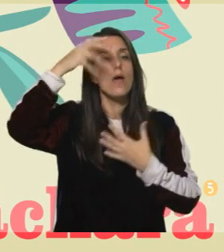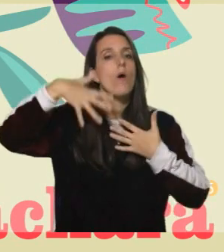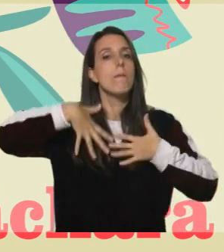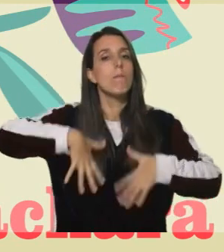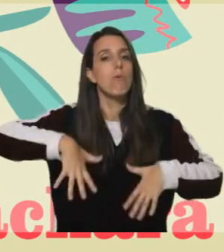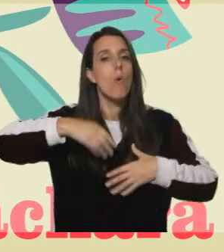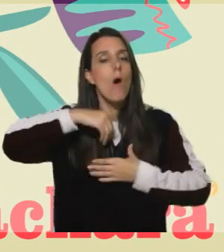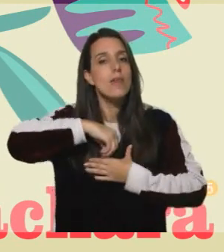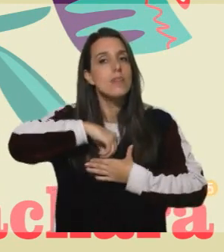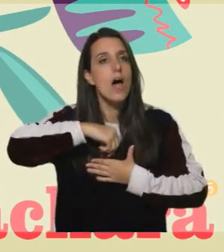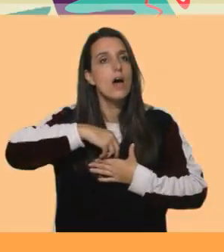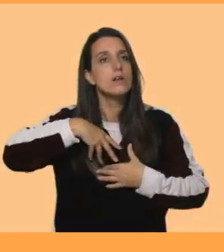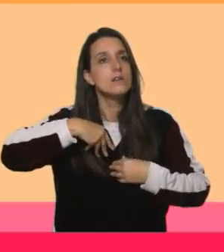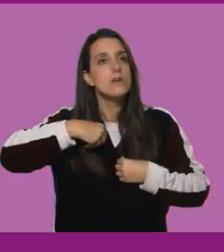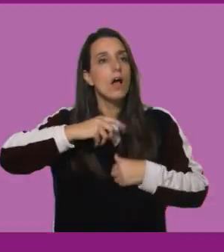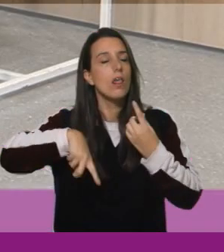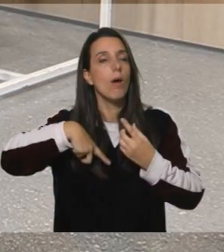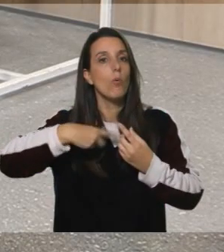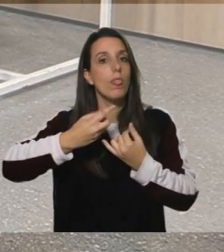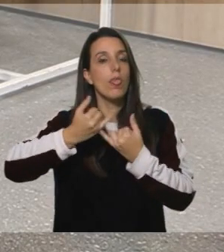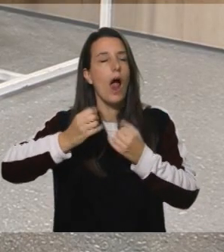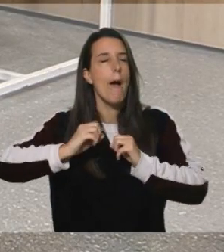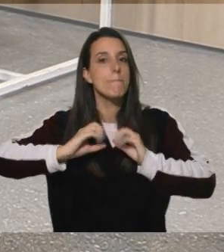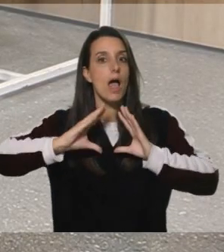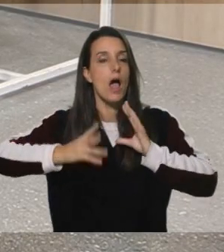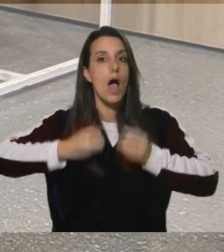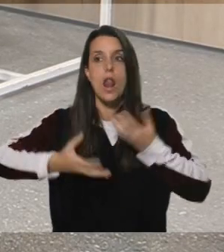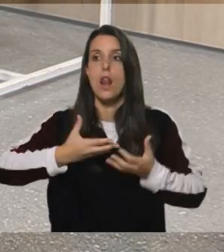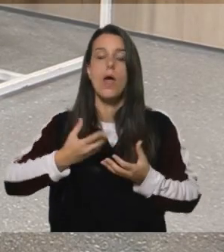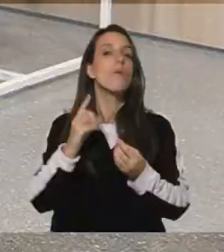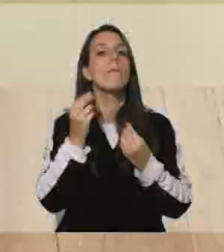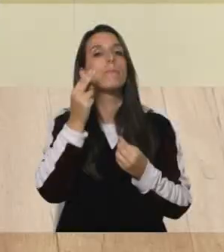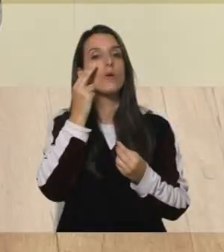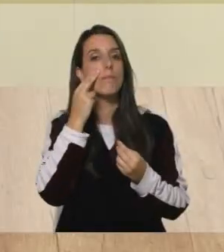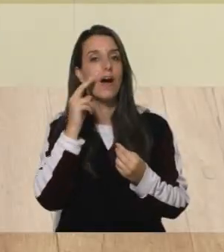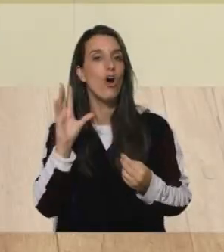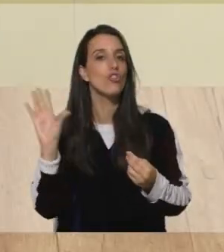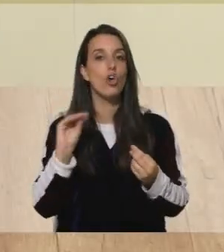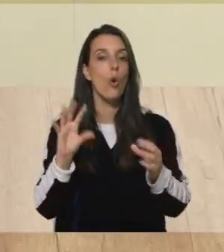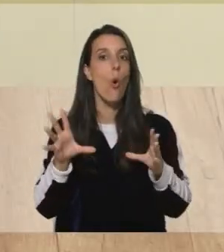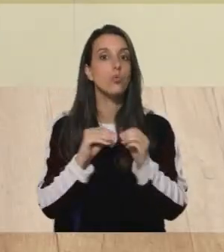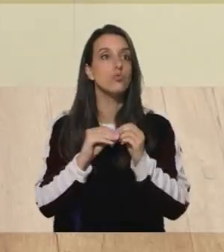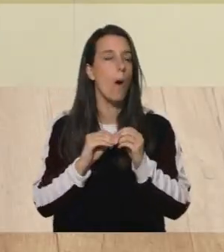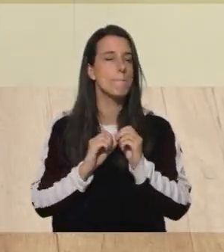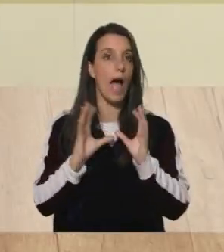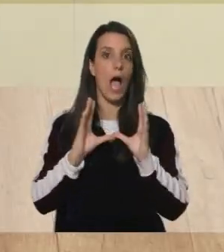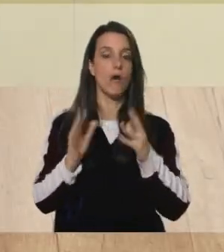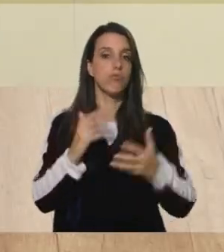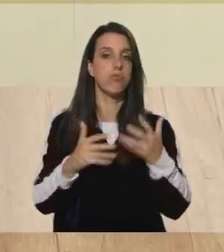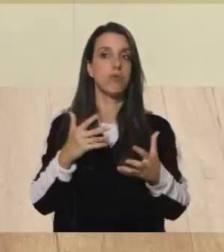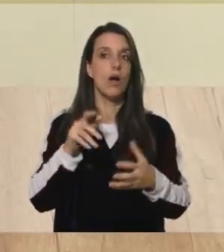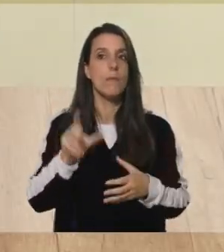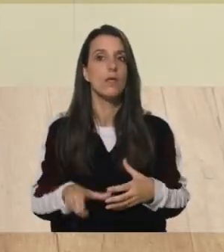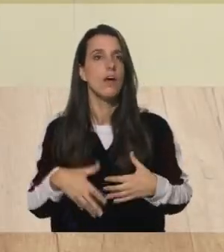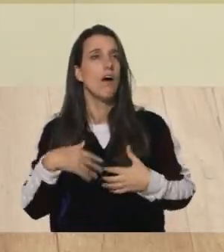en tus emociones y después se activan el hecho es que se activan todos juntos claro Y a partir de eso genera todo este desgaste